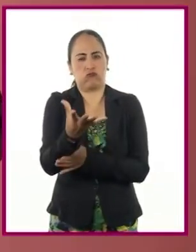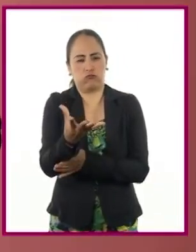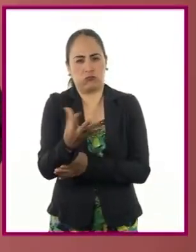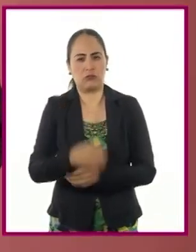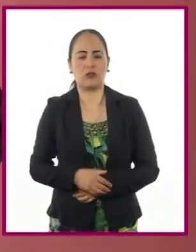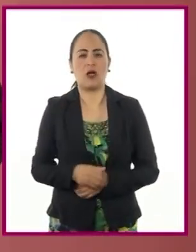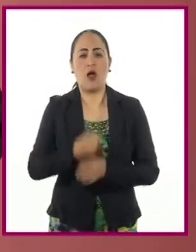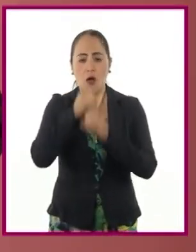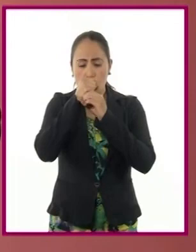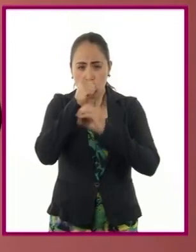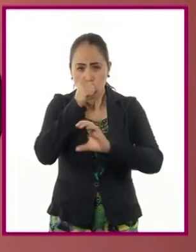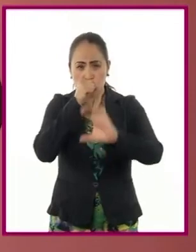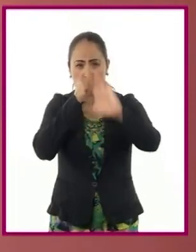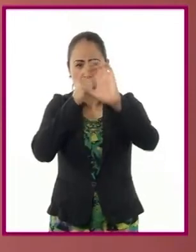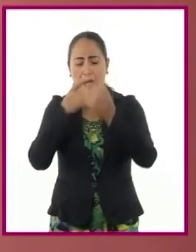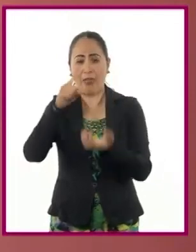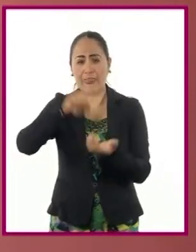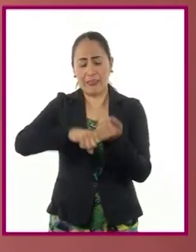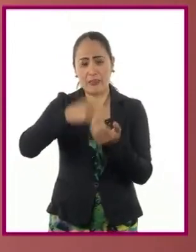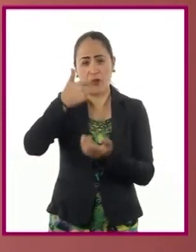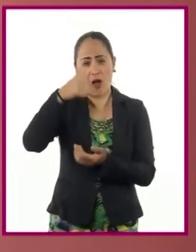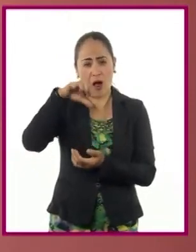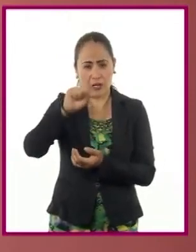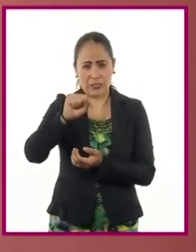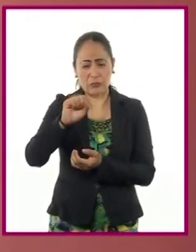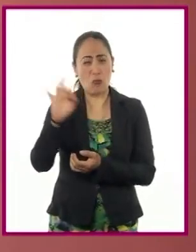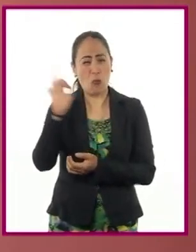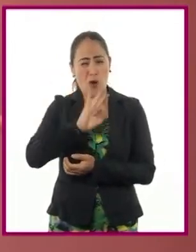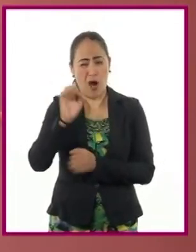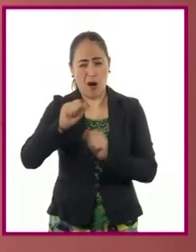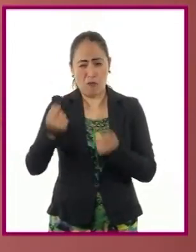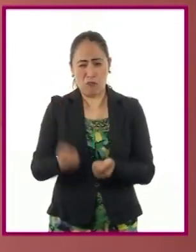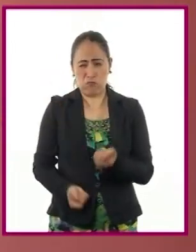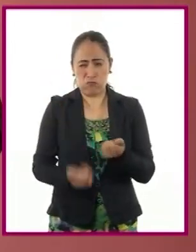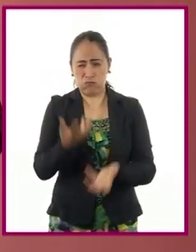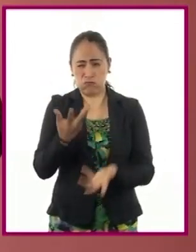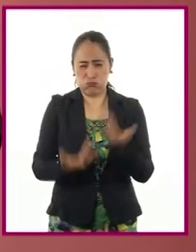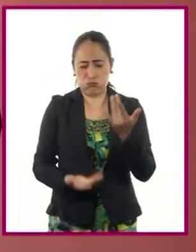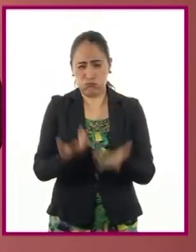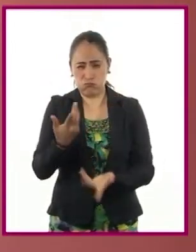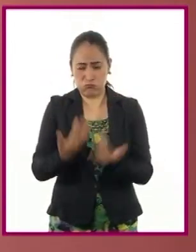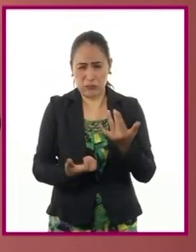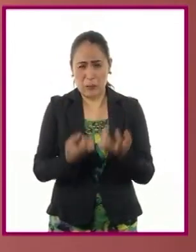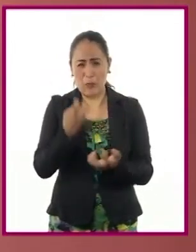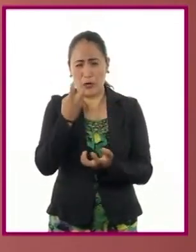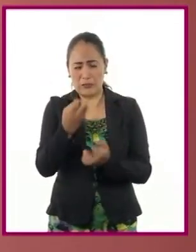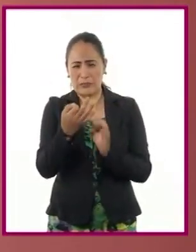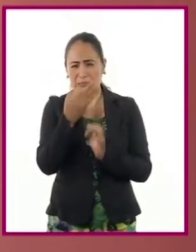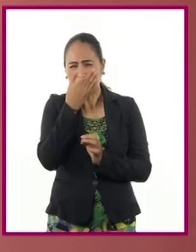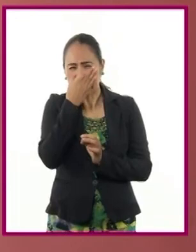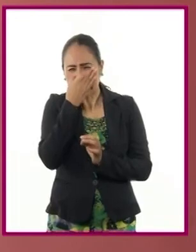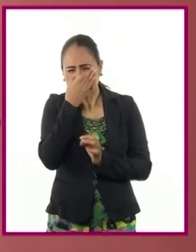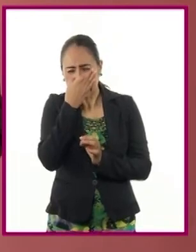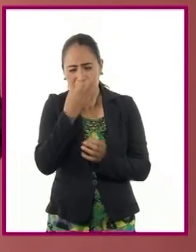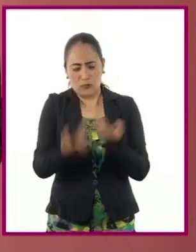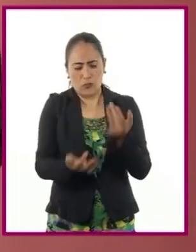globo estaba lleno de gas, que es altamente inflamable. Por esta razón, al acercarse al fuego,